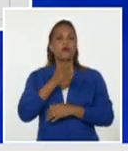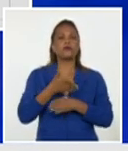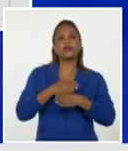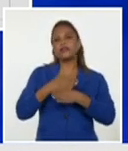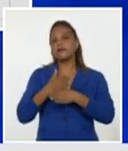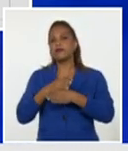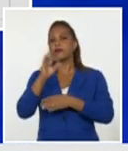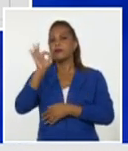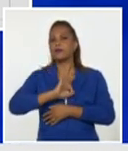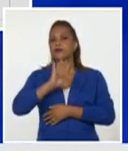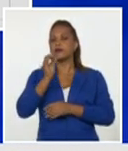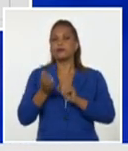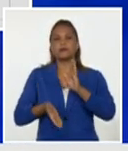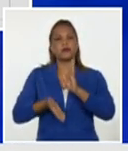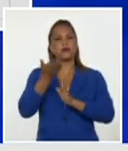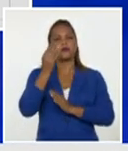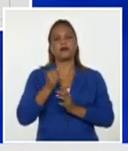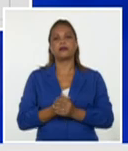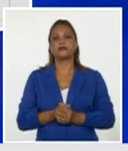elevada,